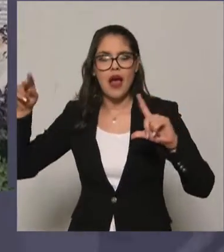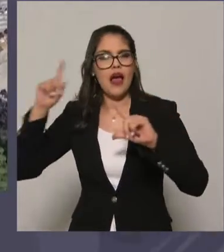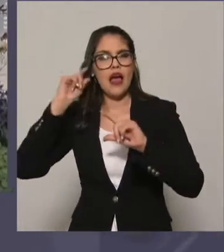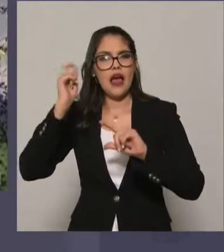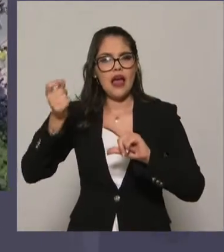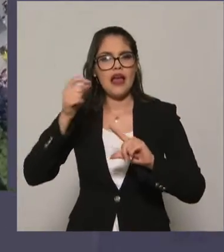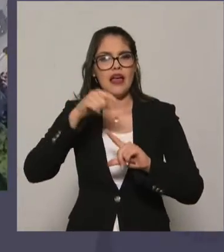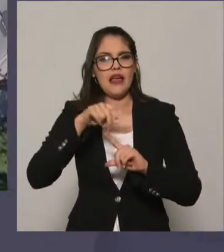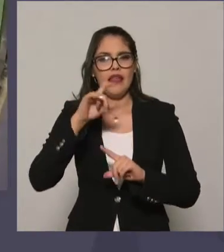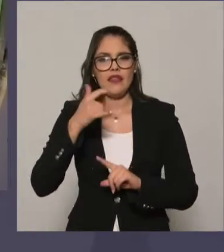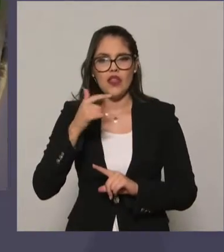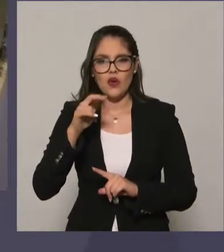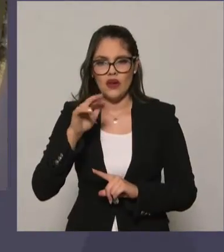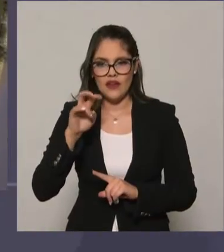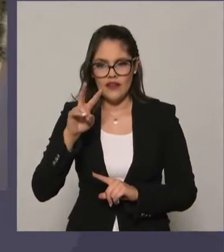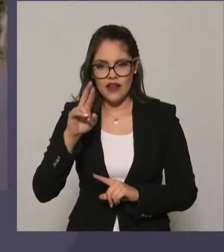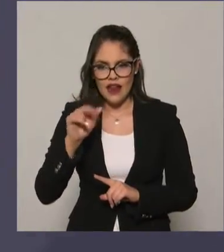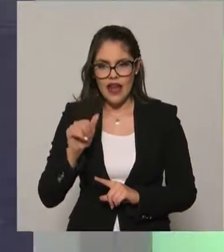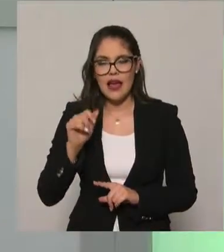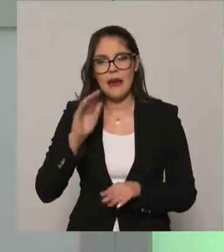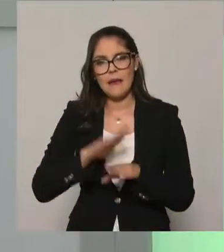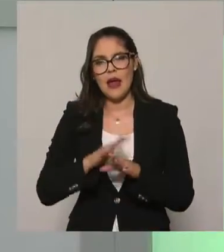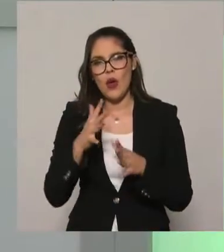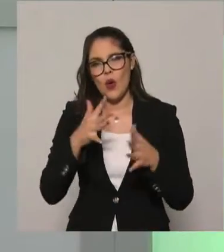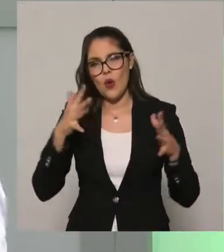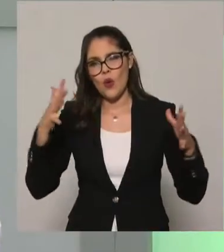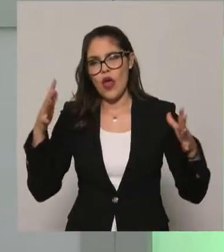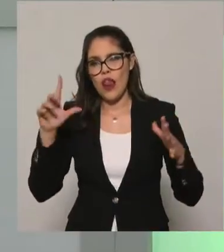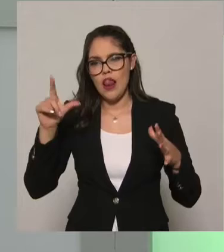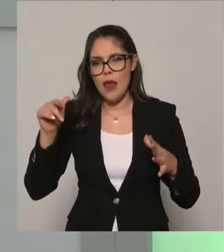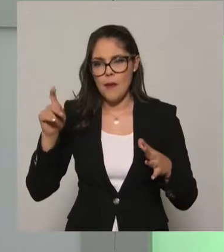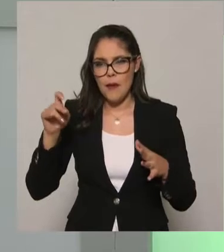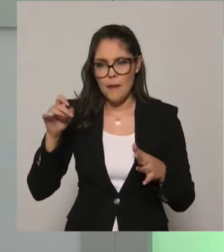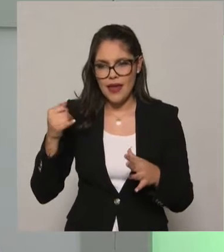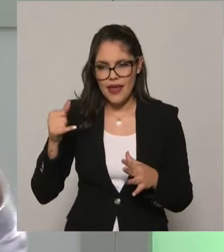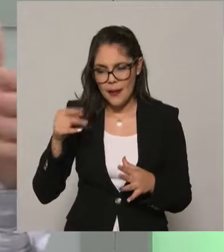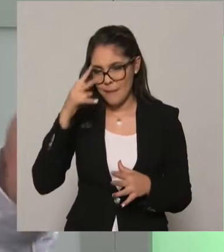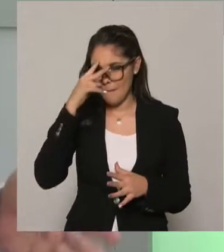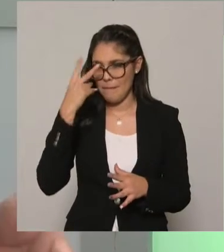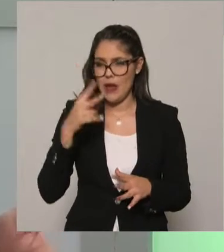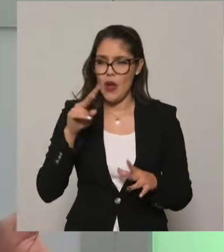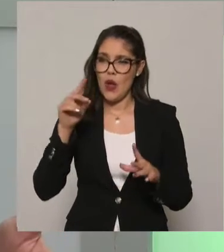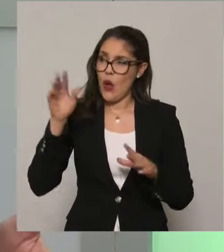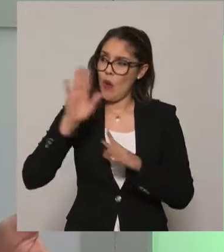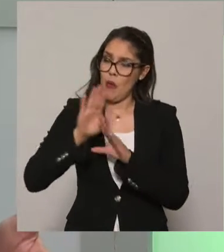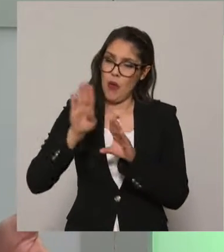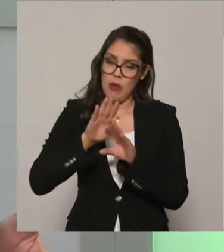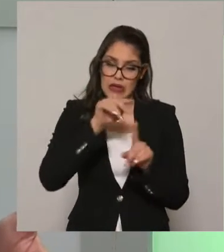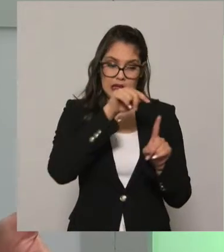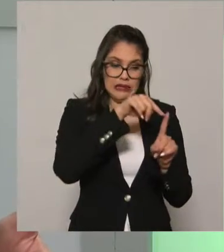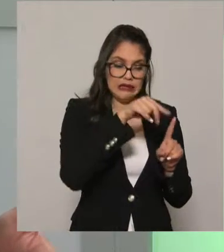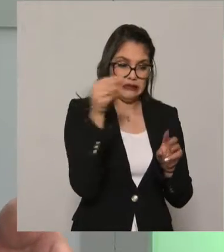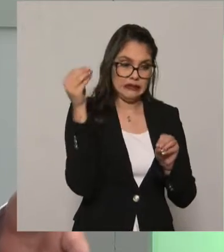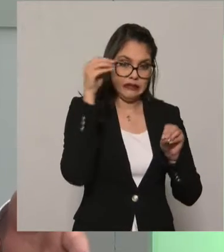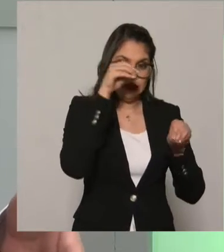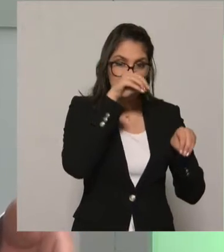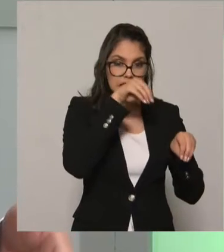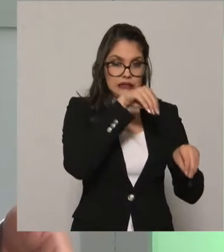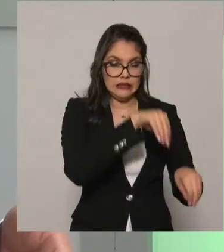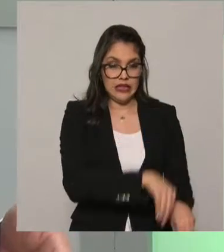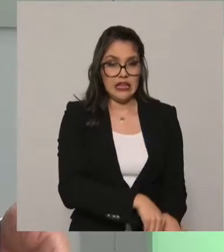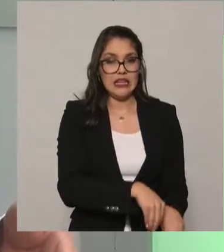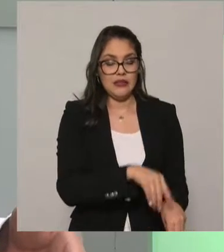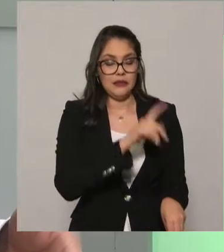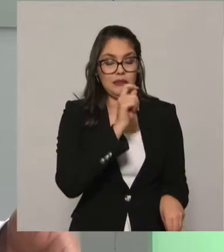Diego Rivera, el más grande que se llama La Epopeya Mexicana, que es todo un resumen desde la llegada, digamos,